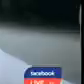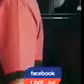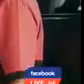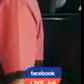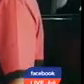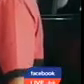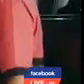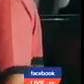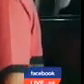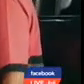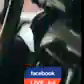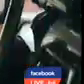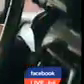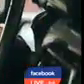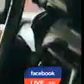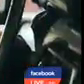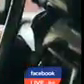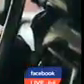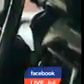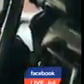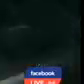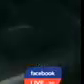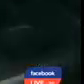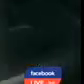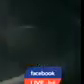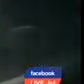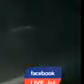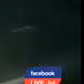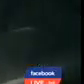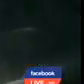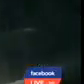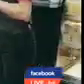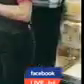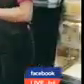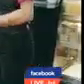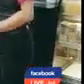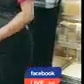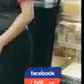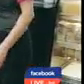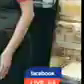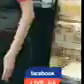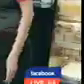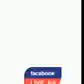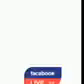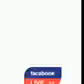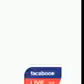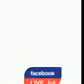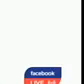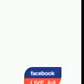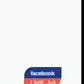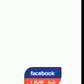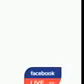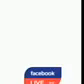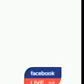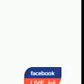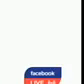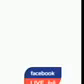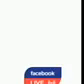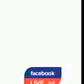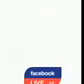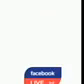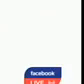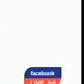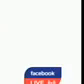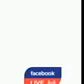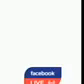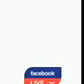salud, la de tu familia y nuestros colaboradores. Cuidamos de ti y de tu auto. Excel, pasión en